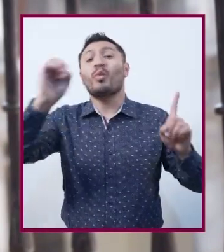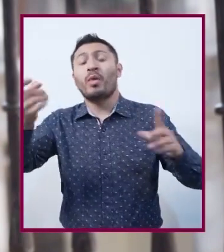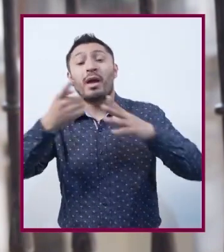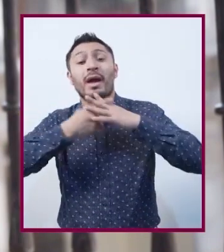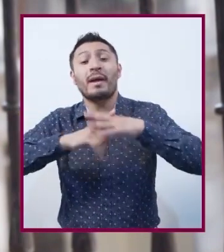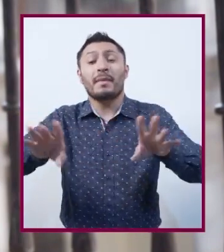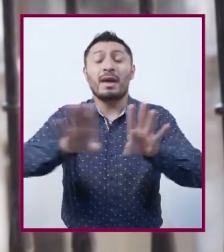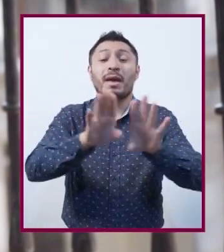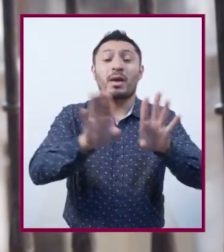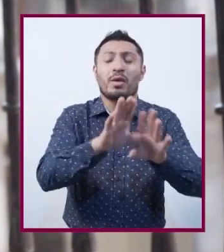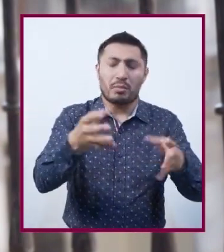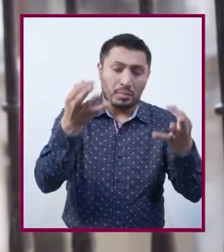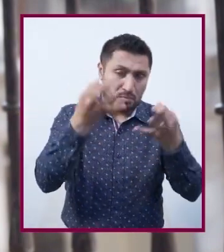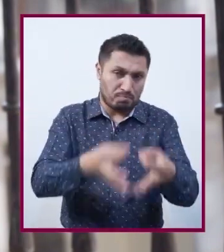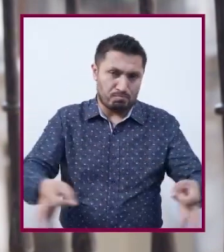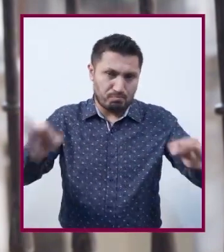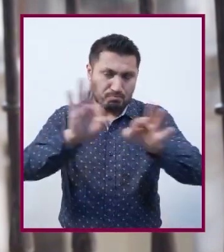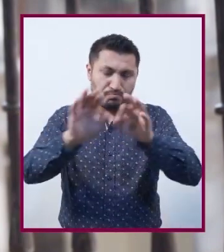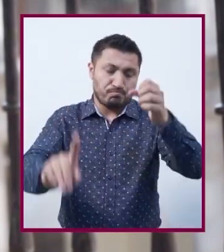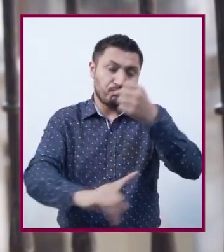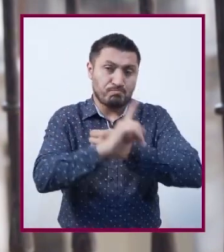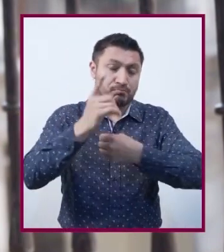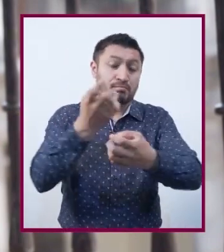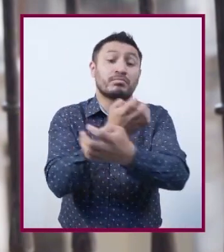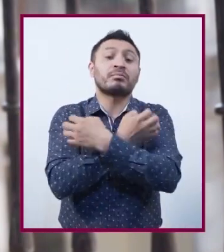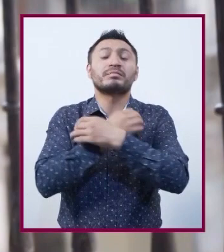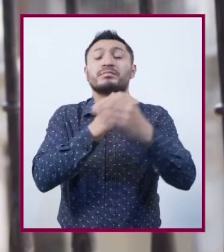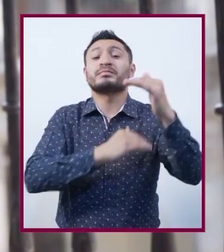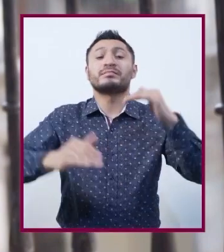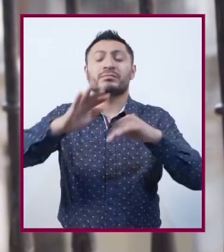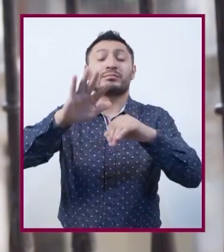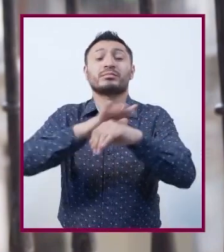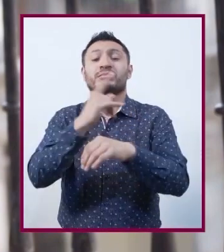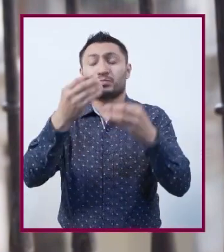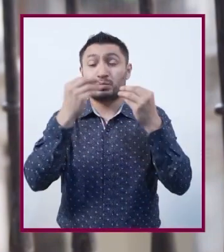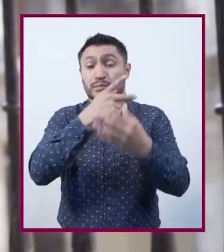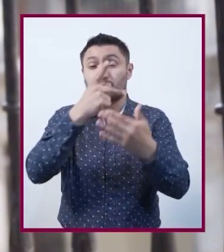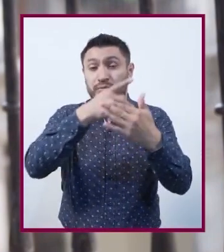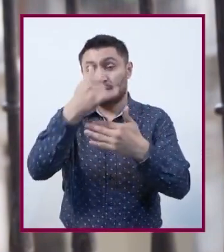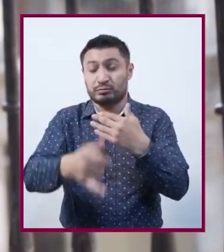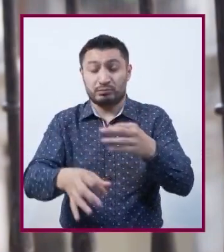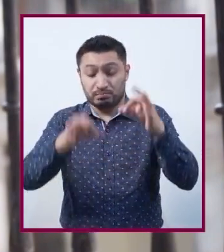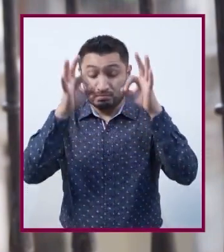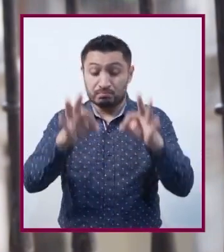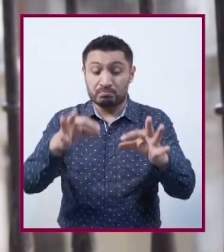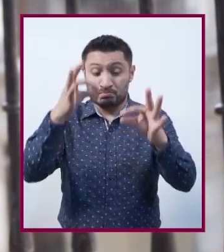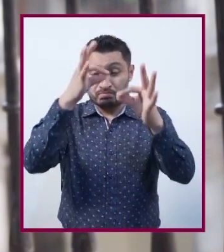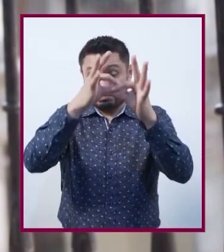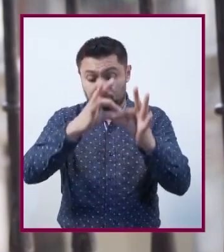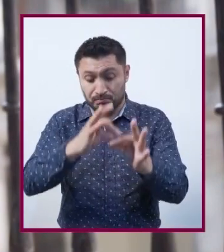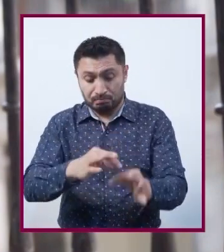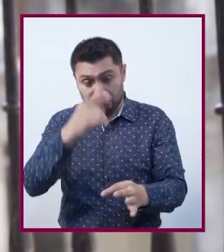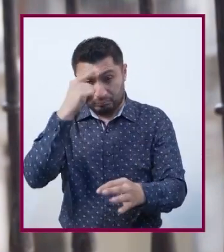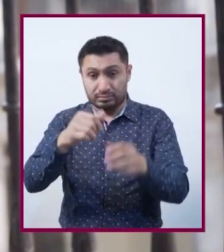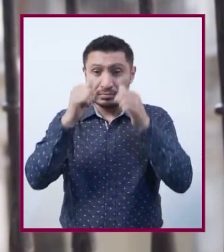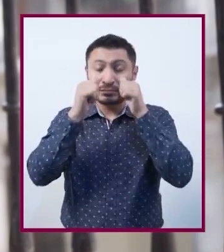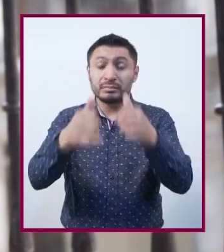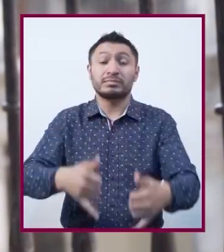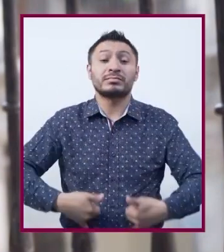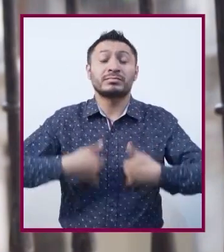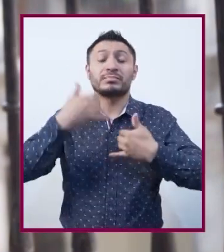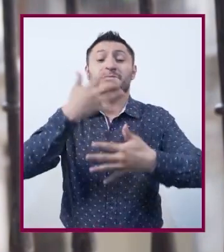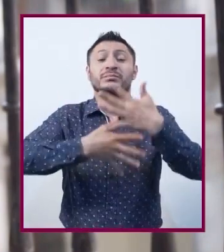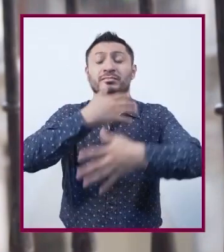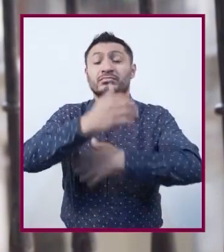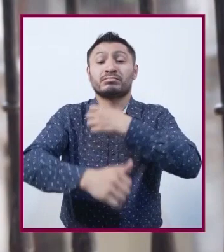una organización que empieza a ser uno de los principales problemas de la educación superior, porque hay muchos proyectos específicos